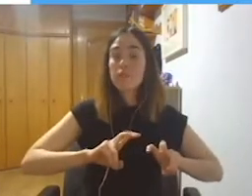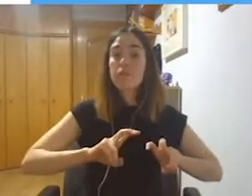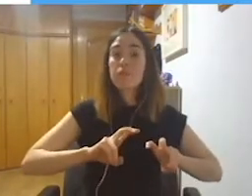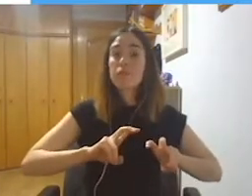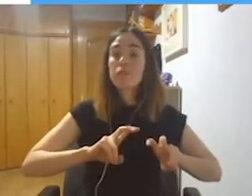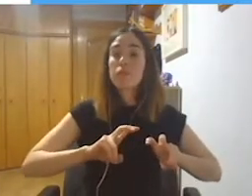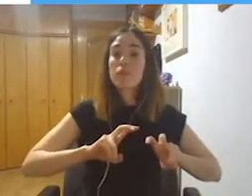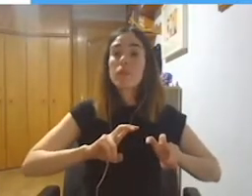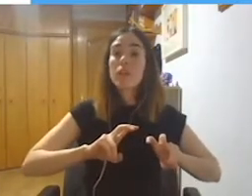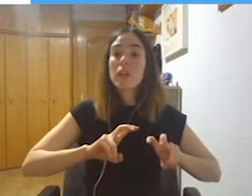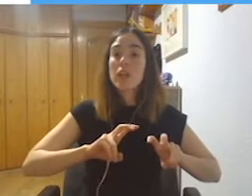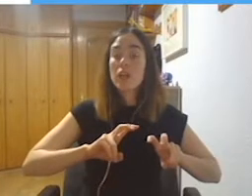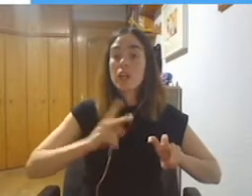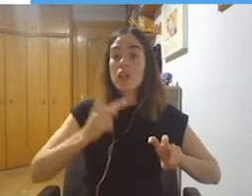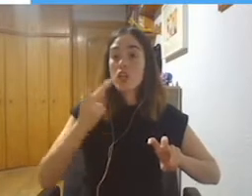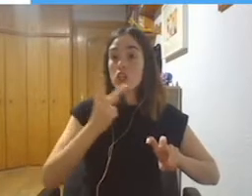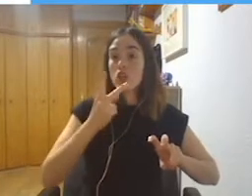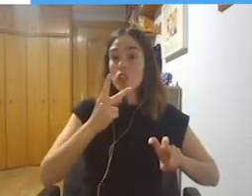y Escanela,